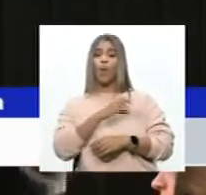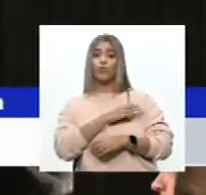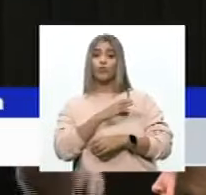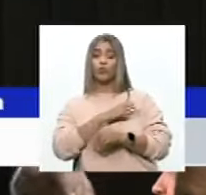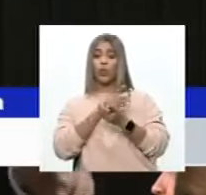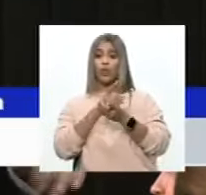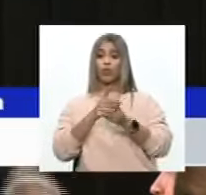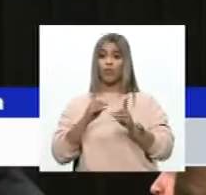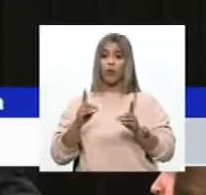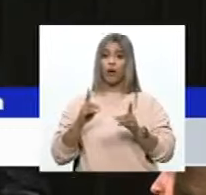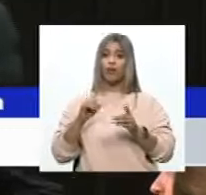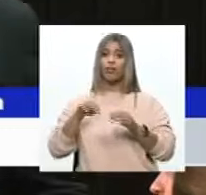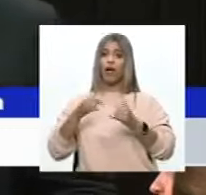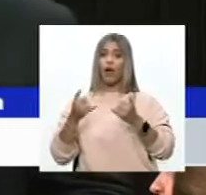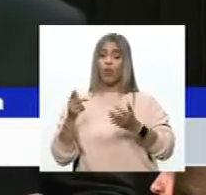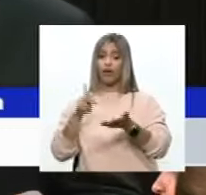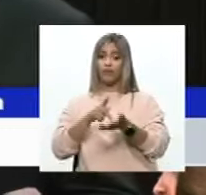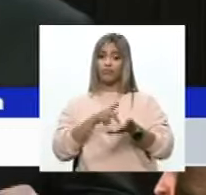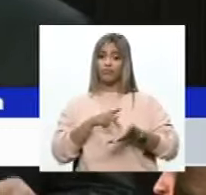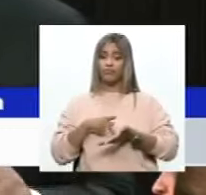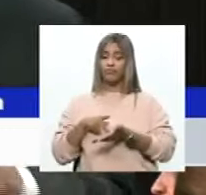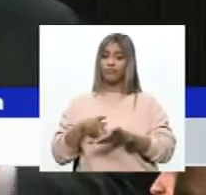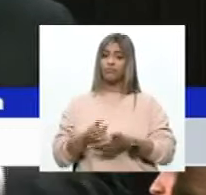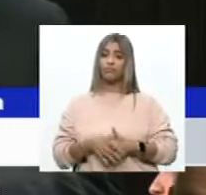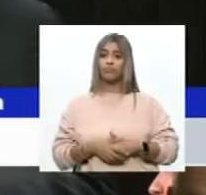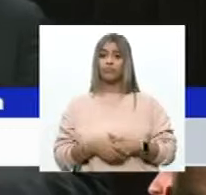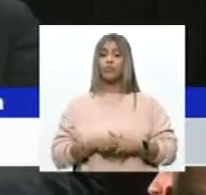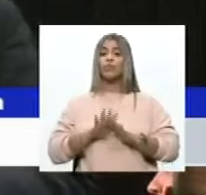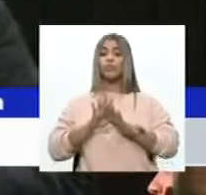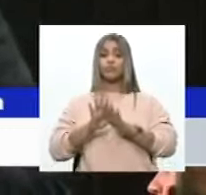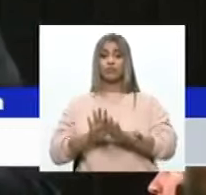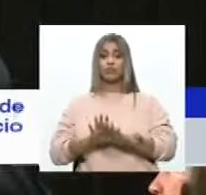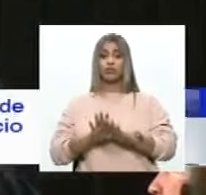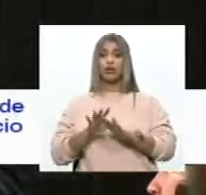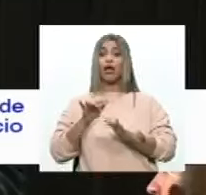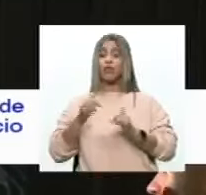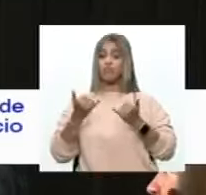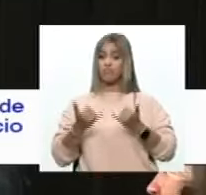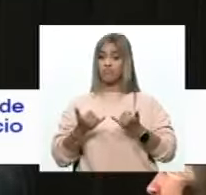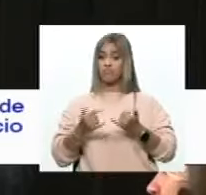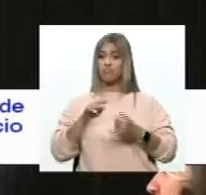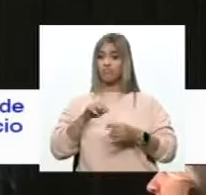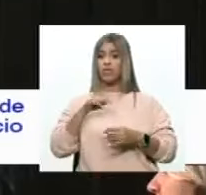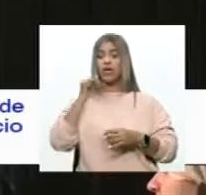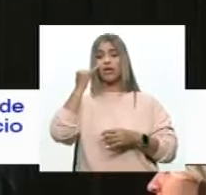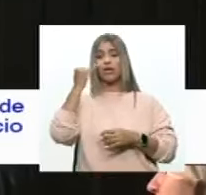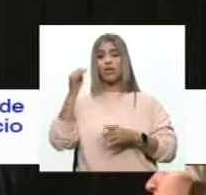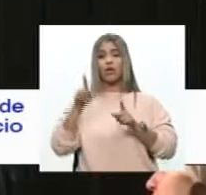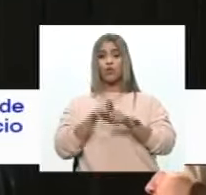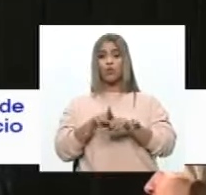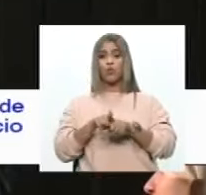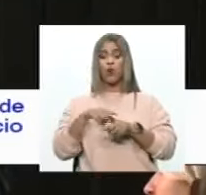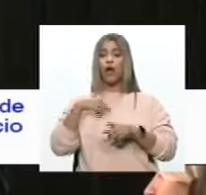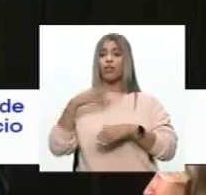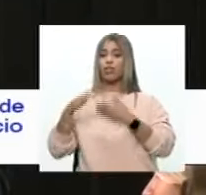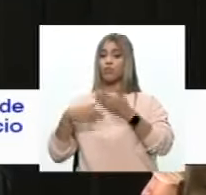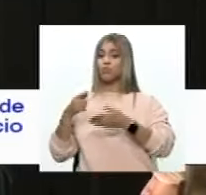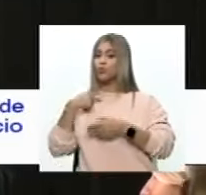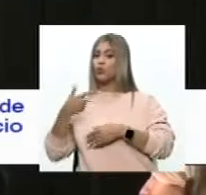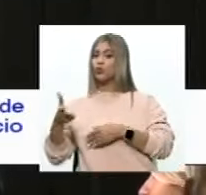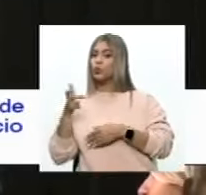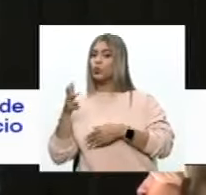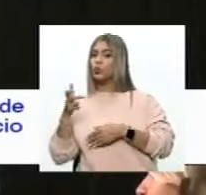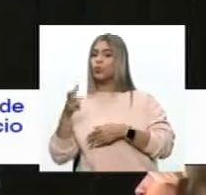democrática representada en el Parlamento. Así que, bajo esta premisa, luego de escuchar